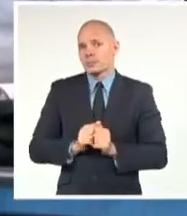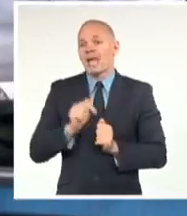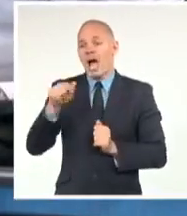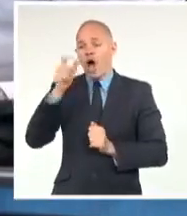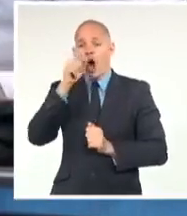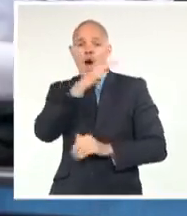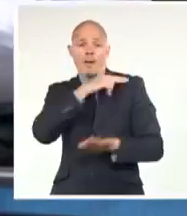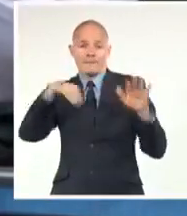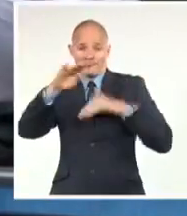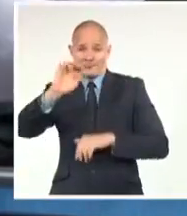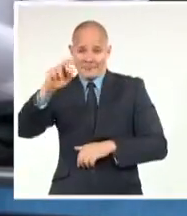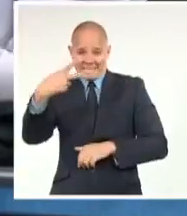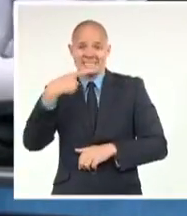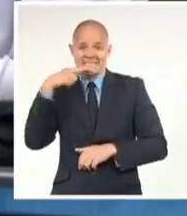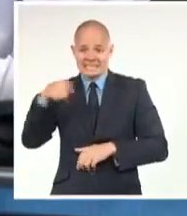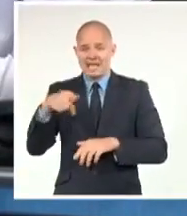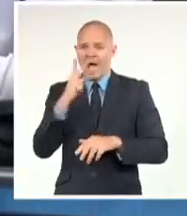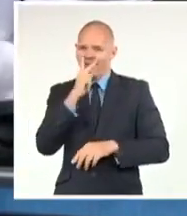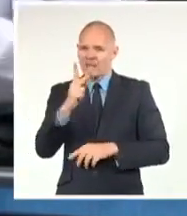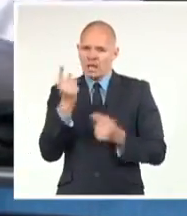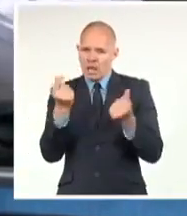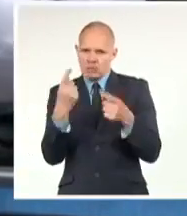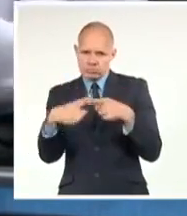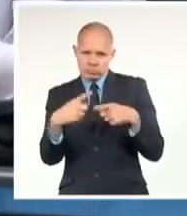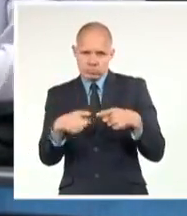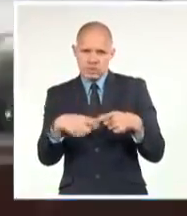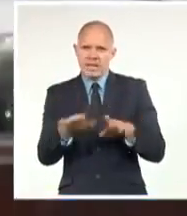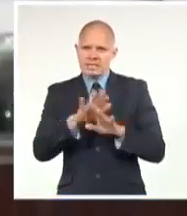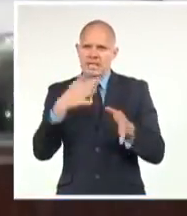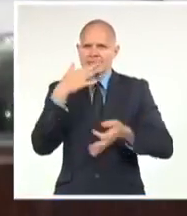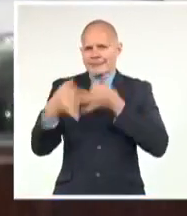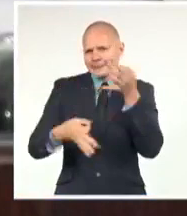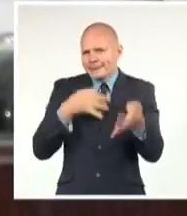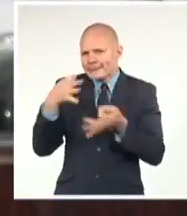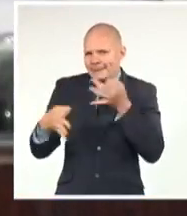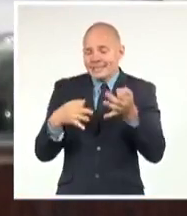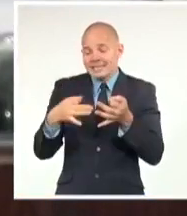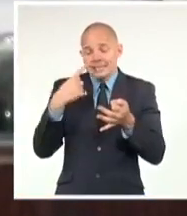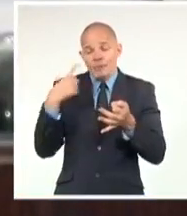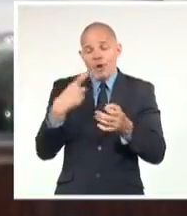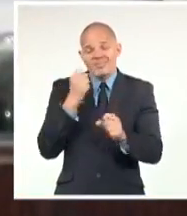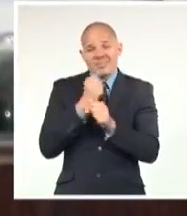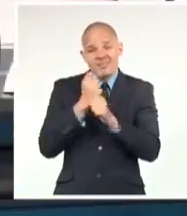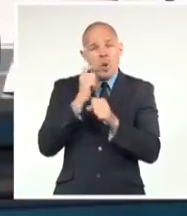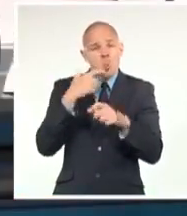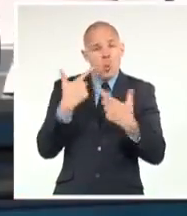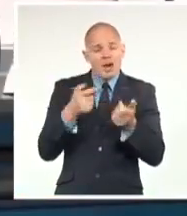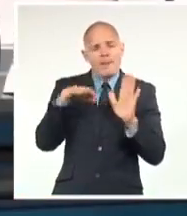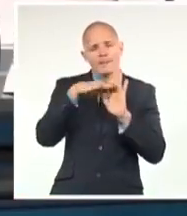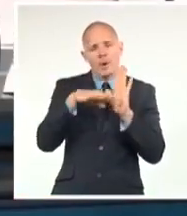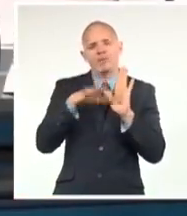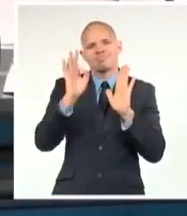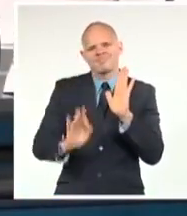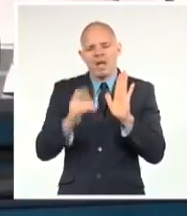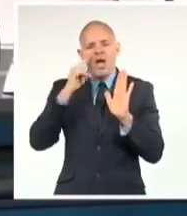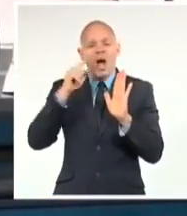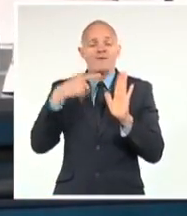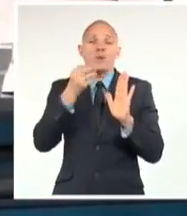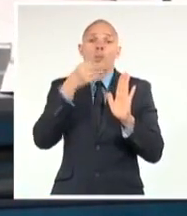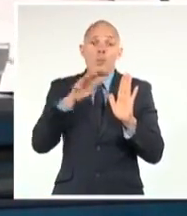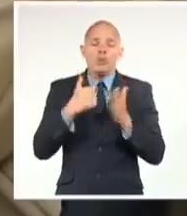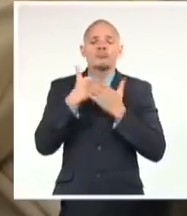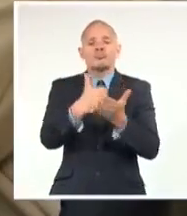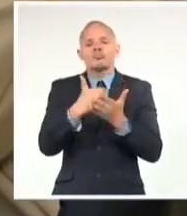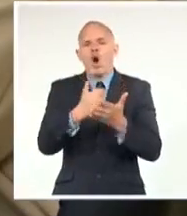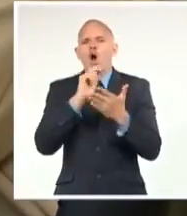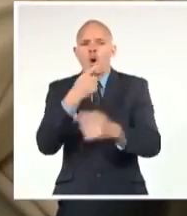viceprimer ministro y titular de Economía y Planificación, Alejandro Gil, explicó que se trabaja en la implementación de un programa que tendrá un impacto positivo